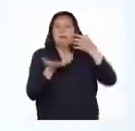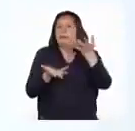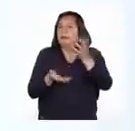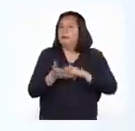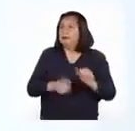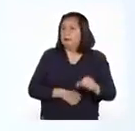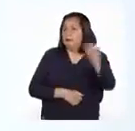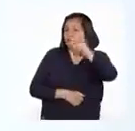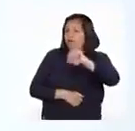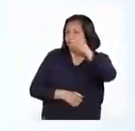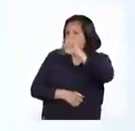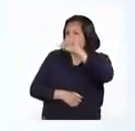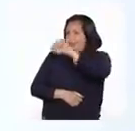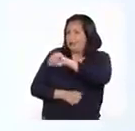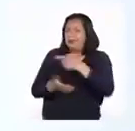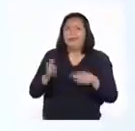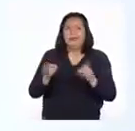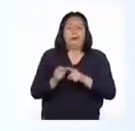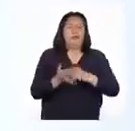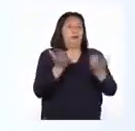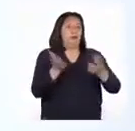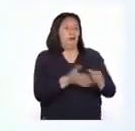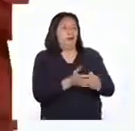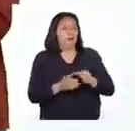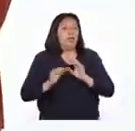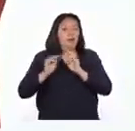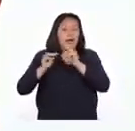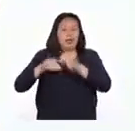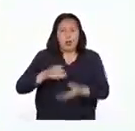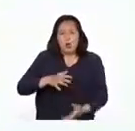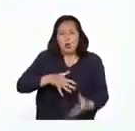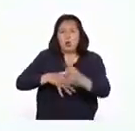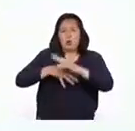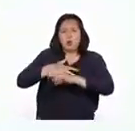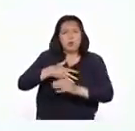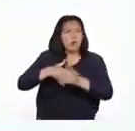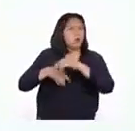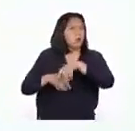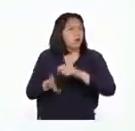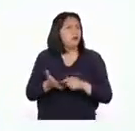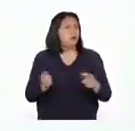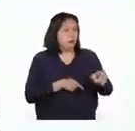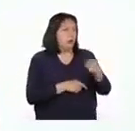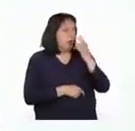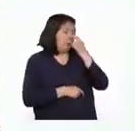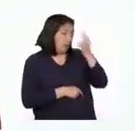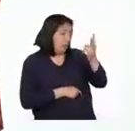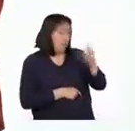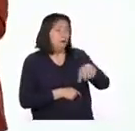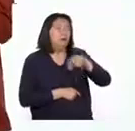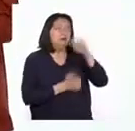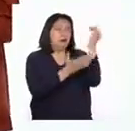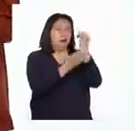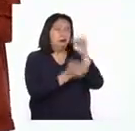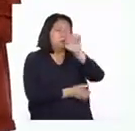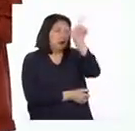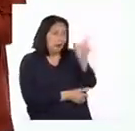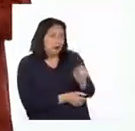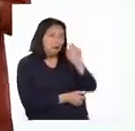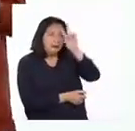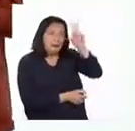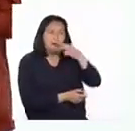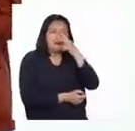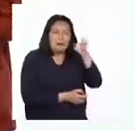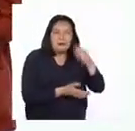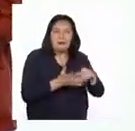la cordillera de los Andes y la corriente de Humboldt. En este mapa podemos observar los distintos climas y microclimas que